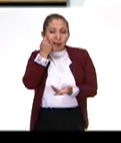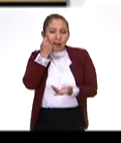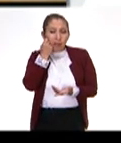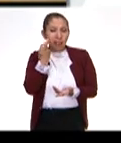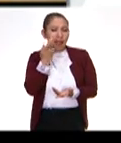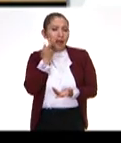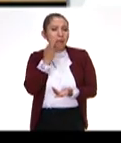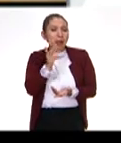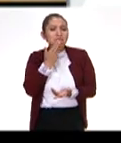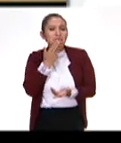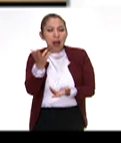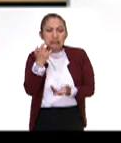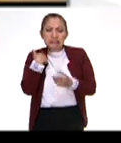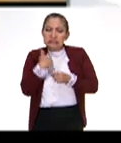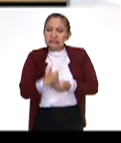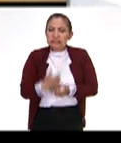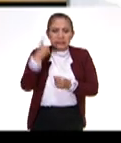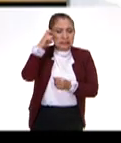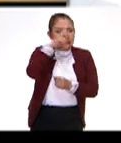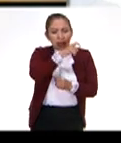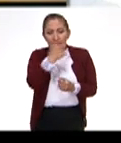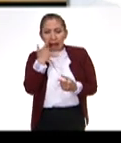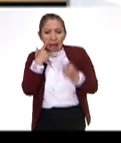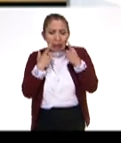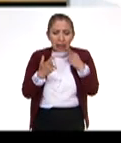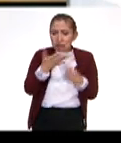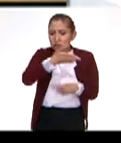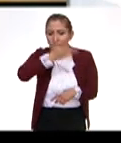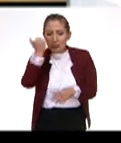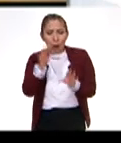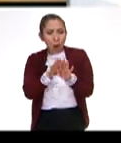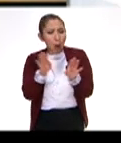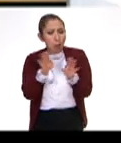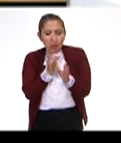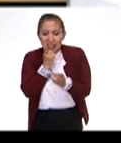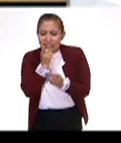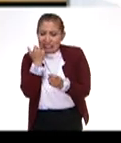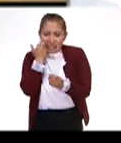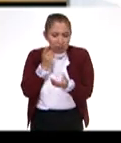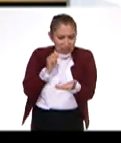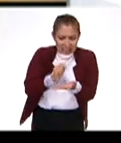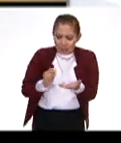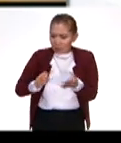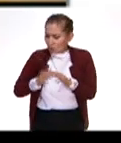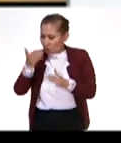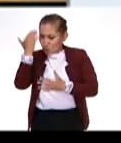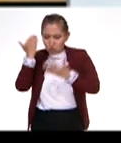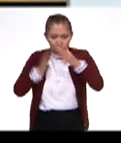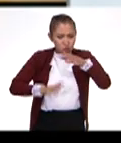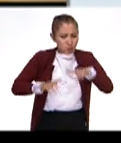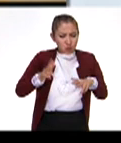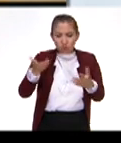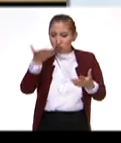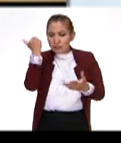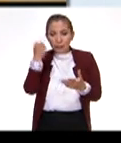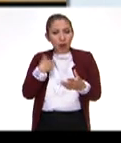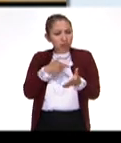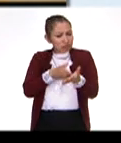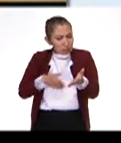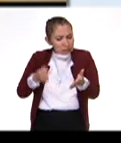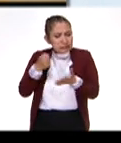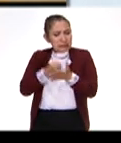me tiré, sufrí, lloré ante la hoja en blanco por no saber cómo decir lo que quería decir, pero